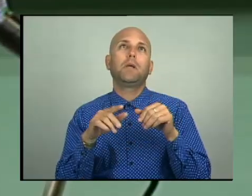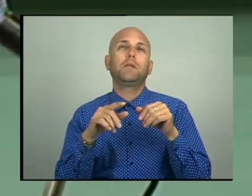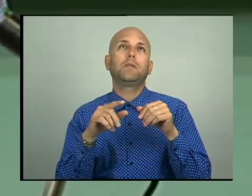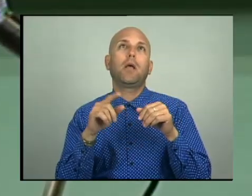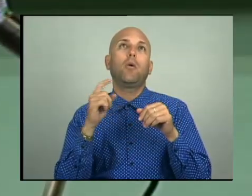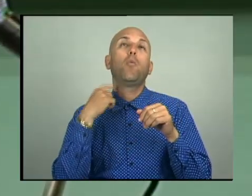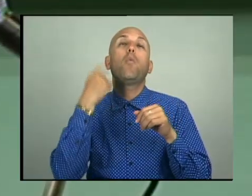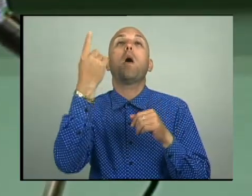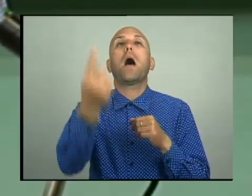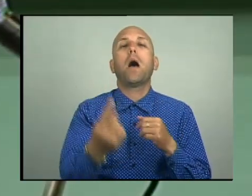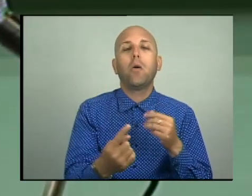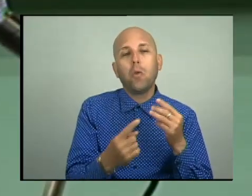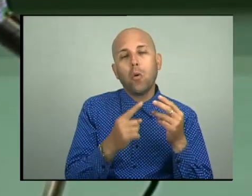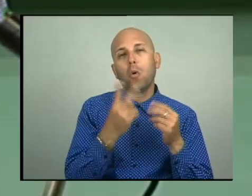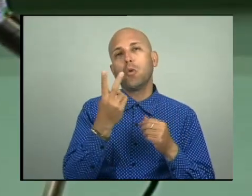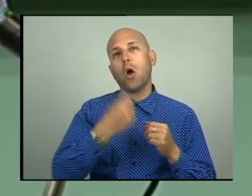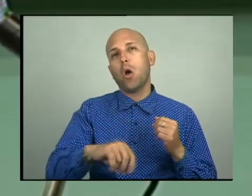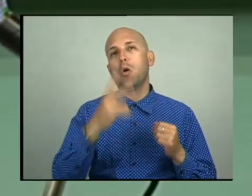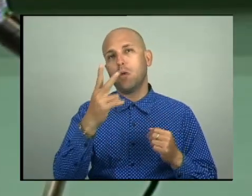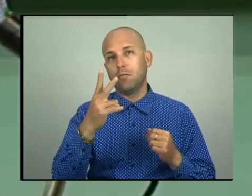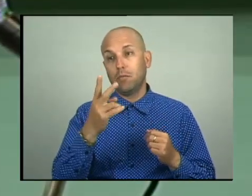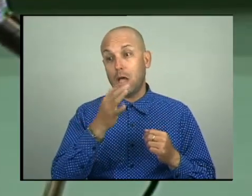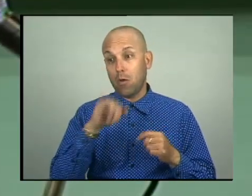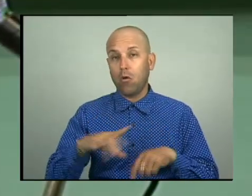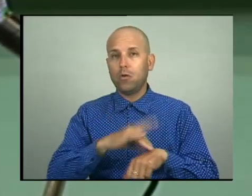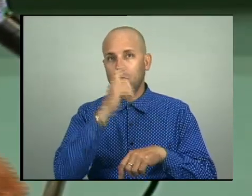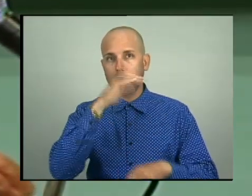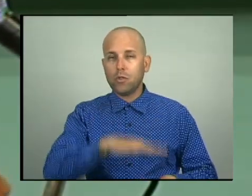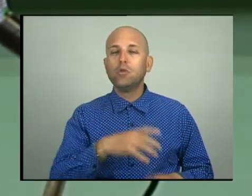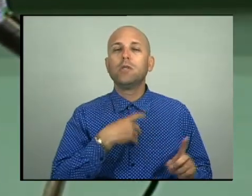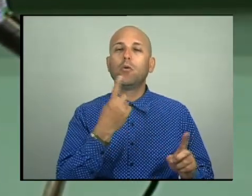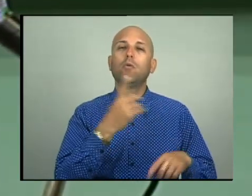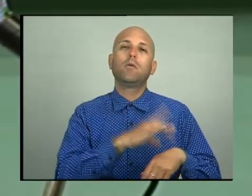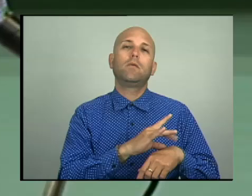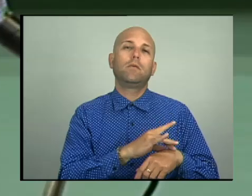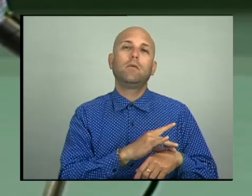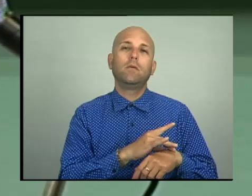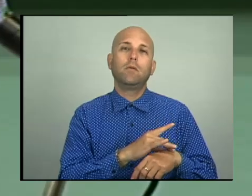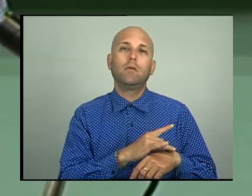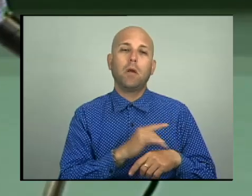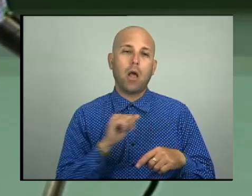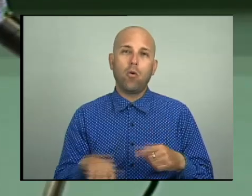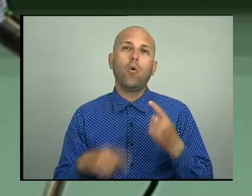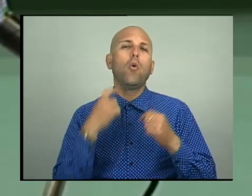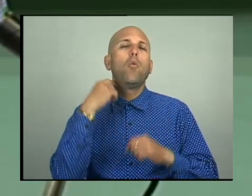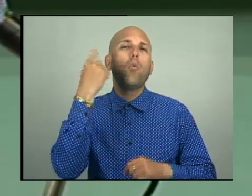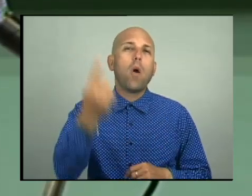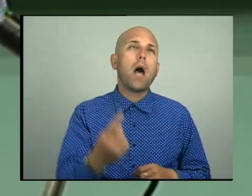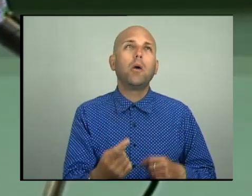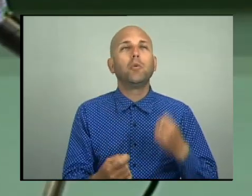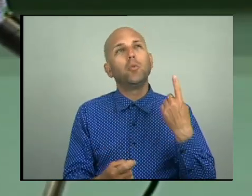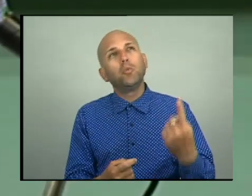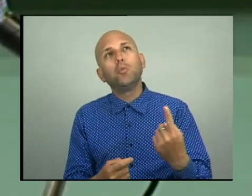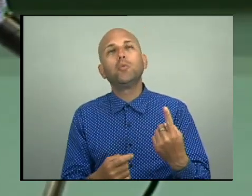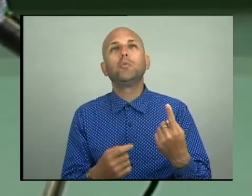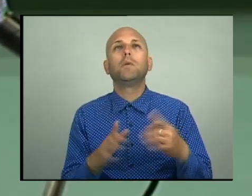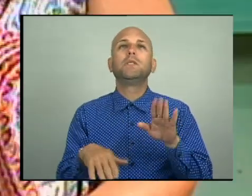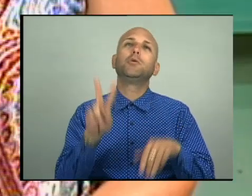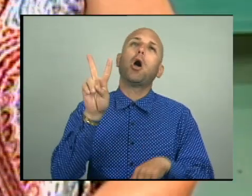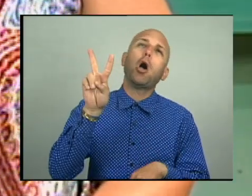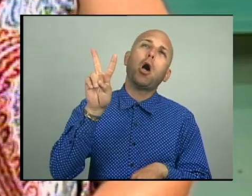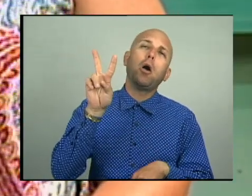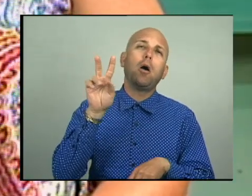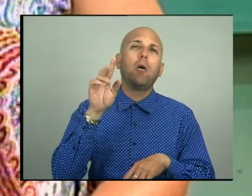que nació con tetralogía de Fallot. O sea, habitualmente tenemos un paciente de este tipo todos los años. Todos los años. ¿Cuáles